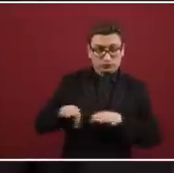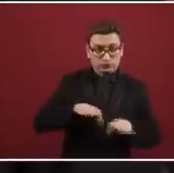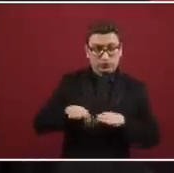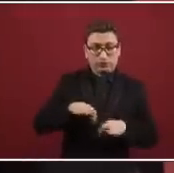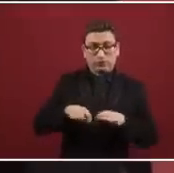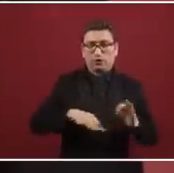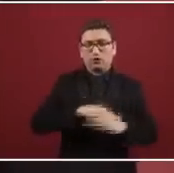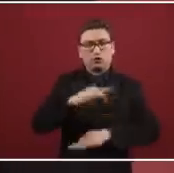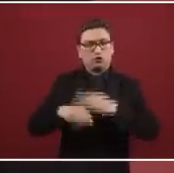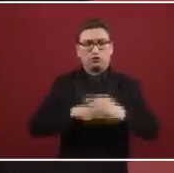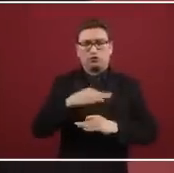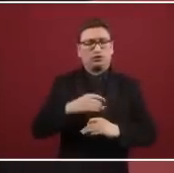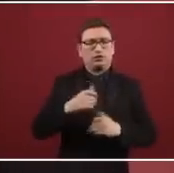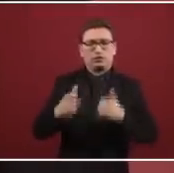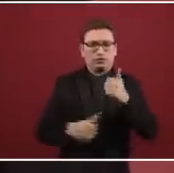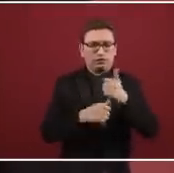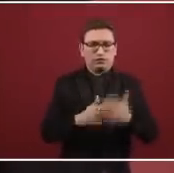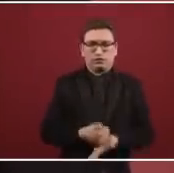auxiliares, enfermeras,